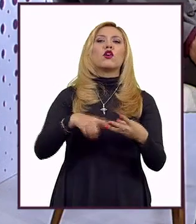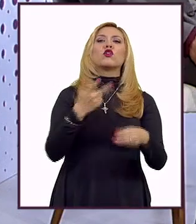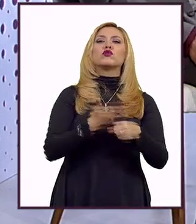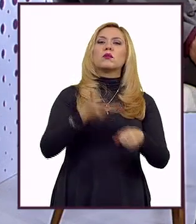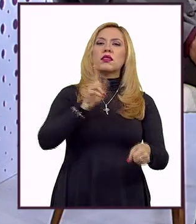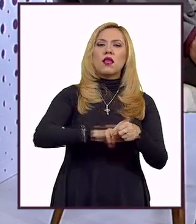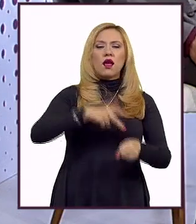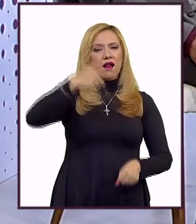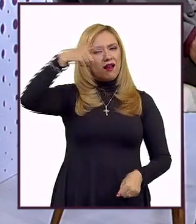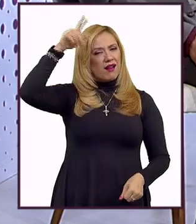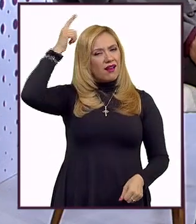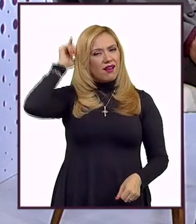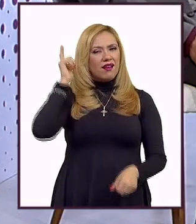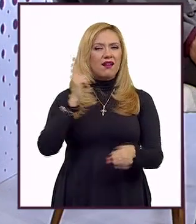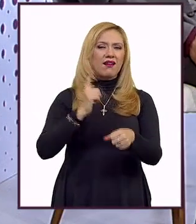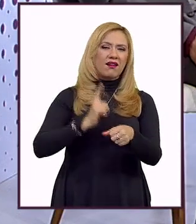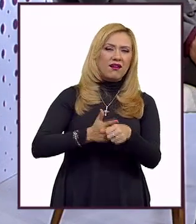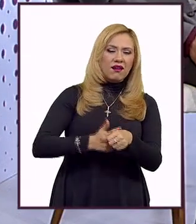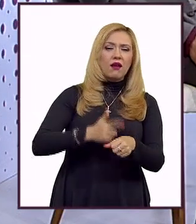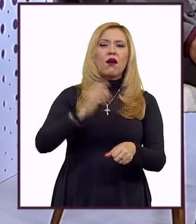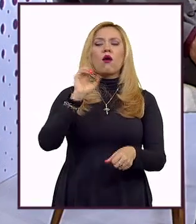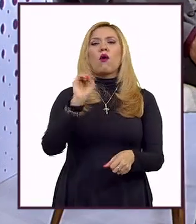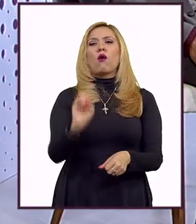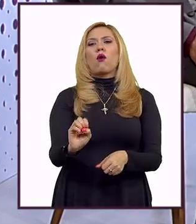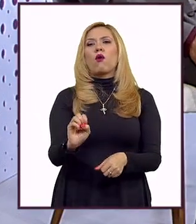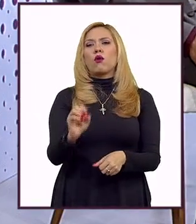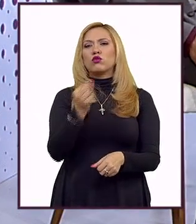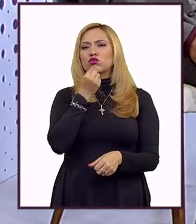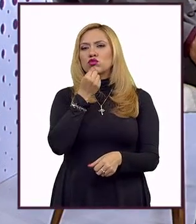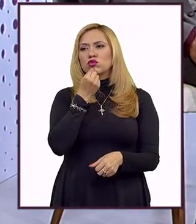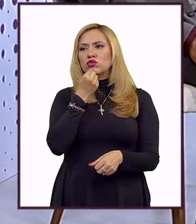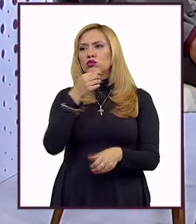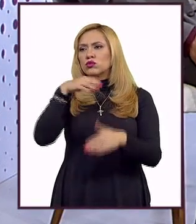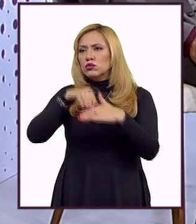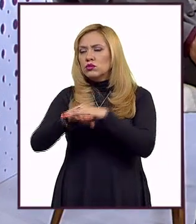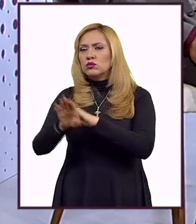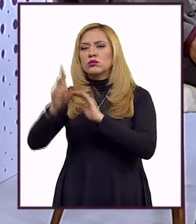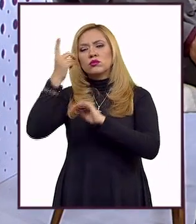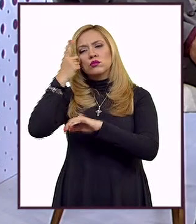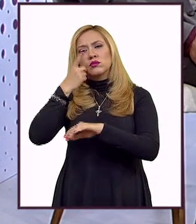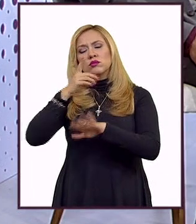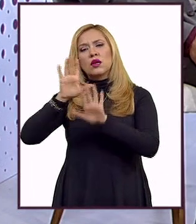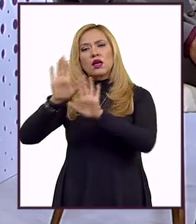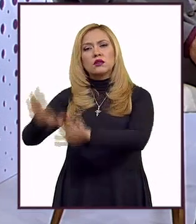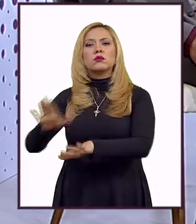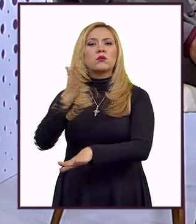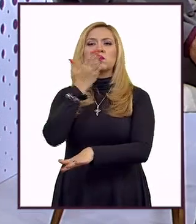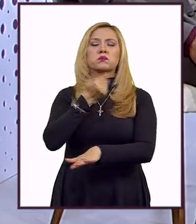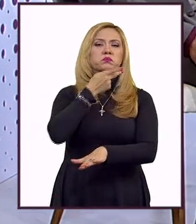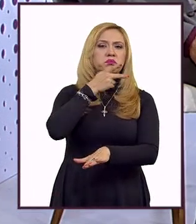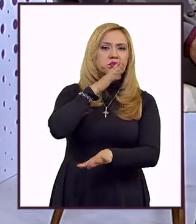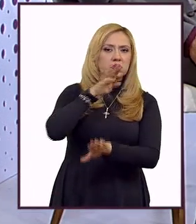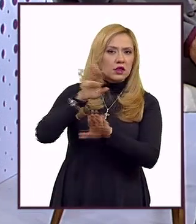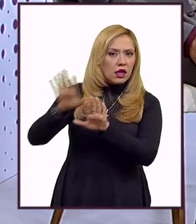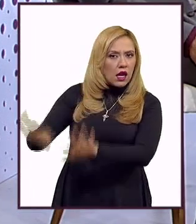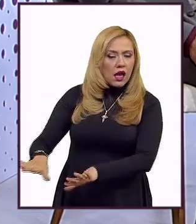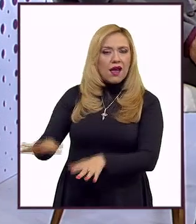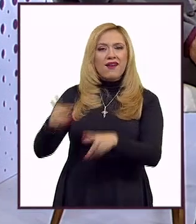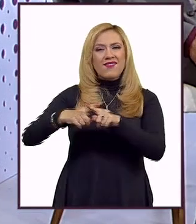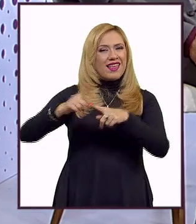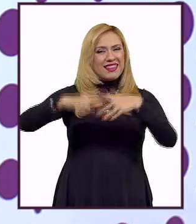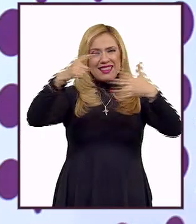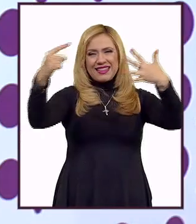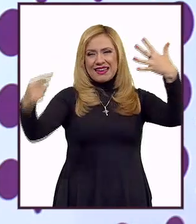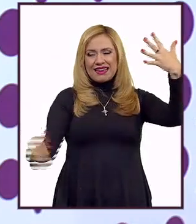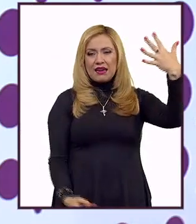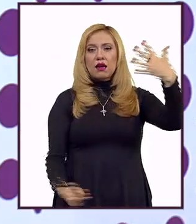psiquiátricos, a clínicas o a orfanatorios, cualquier lugar donde pueda estar una persona privada de libertad, ¿no? Entonces, este protocolo crea este sistema